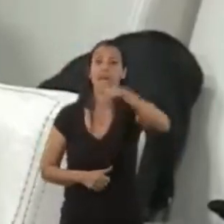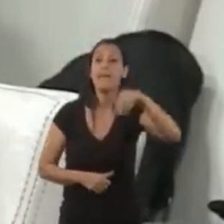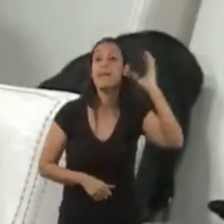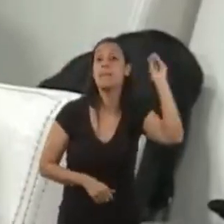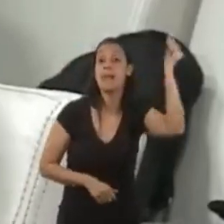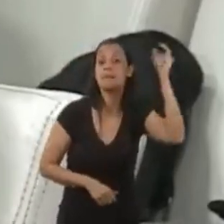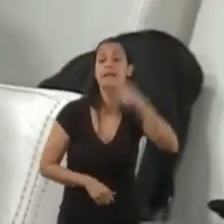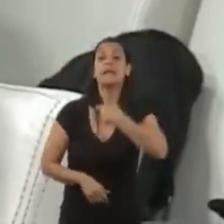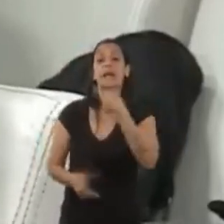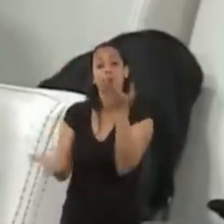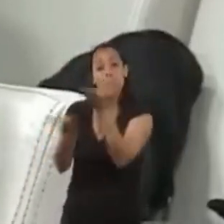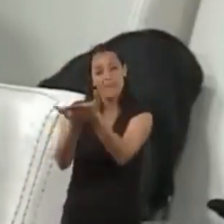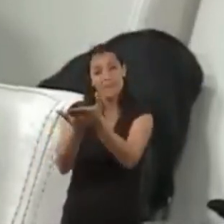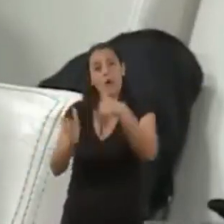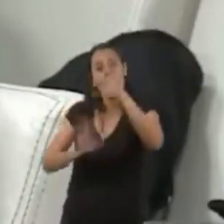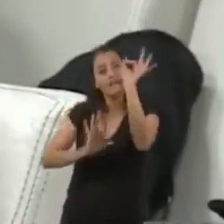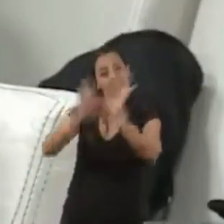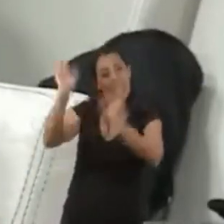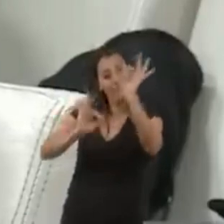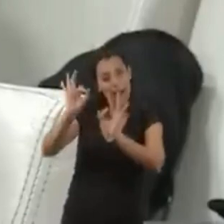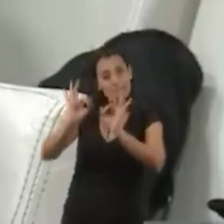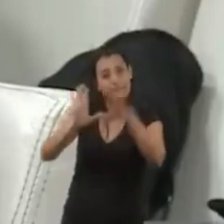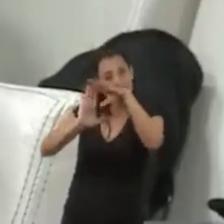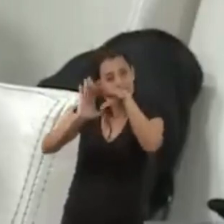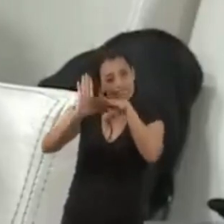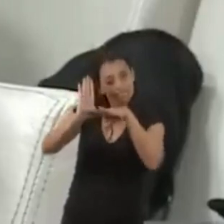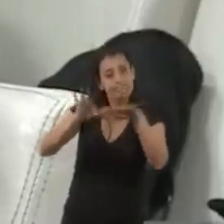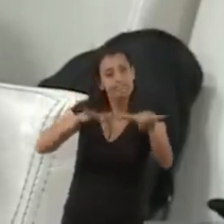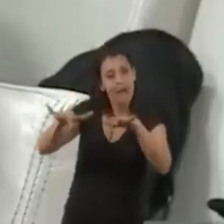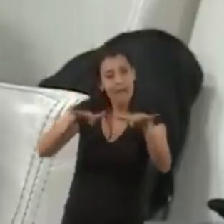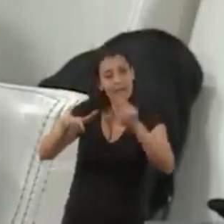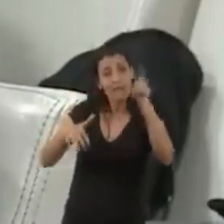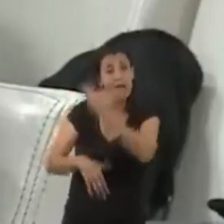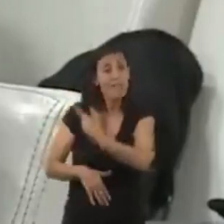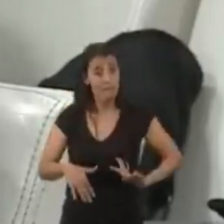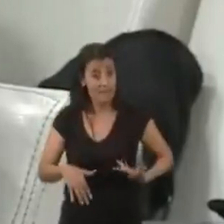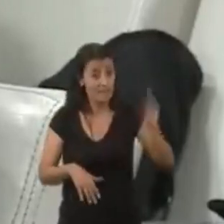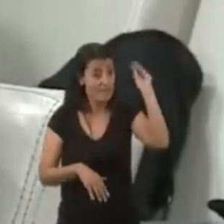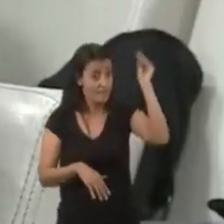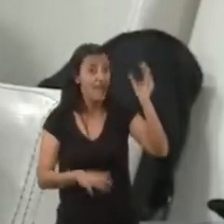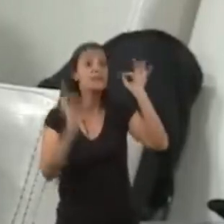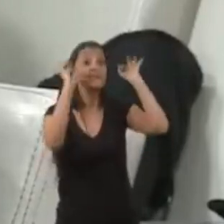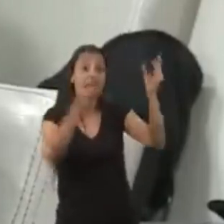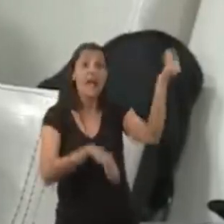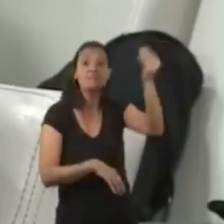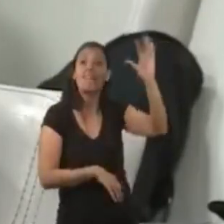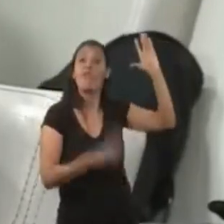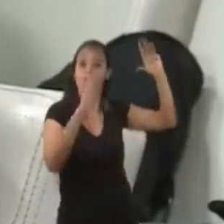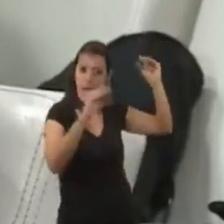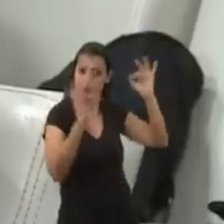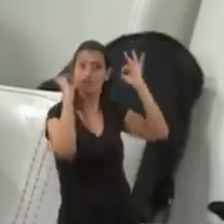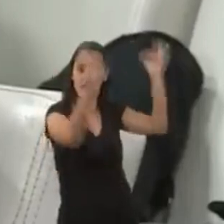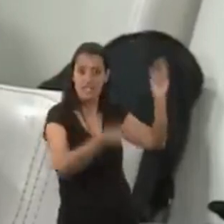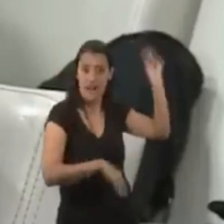quisiera primero pedirte más precisiones de agenda del presidente en Brasil llega el sábado a la noche que en qué